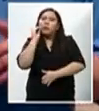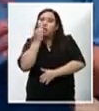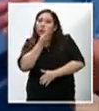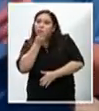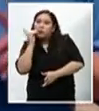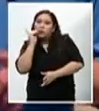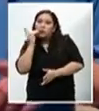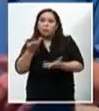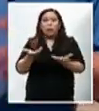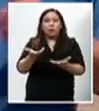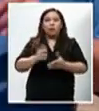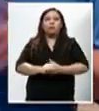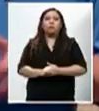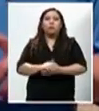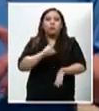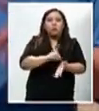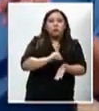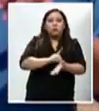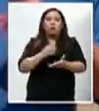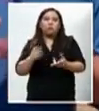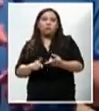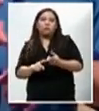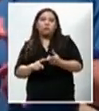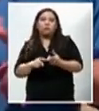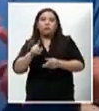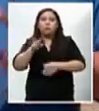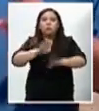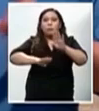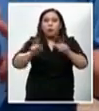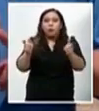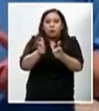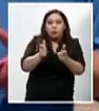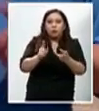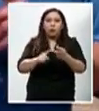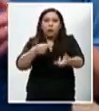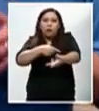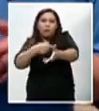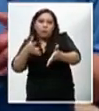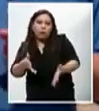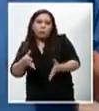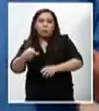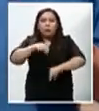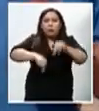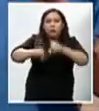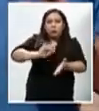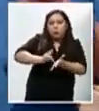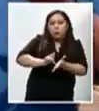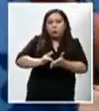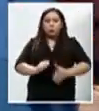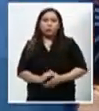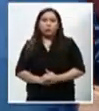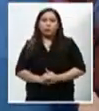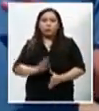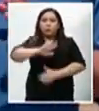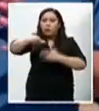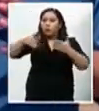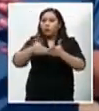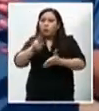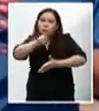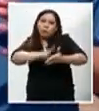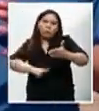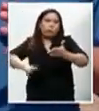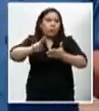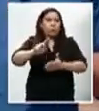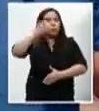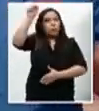del país, como ser medicina, odontología, microbiología, enfermería, química y farmacia, de todas las